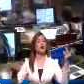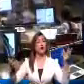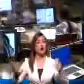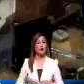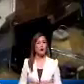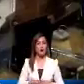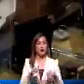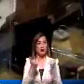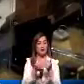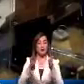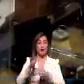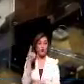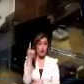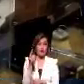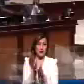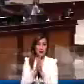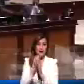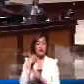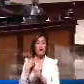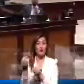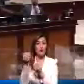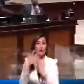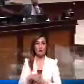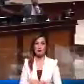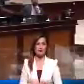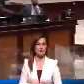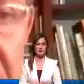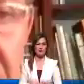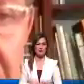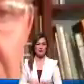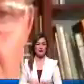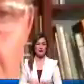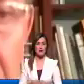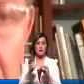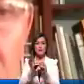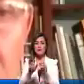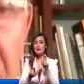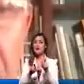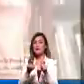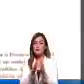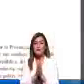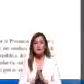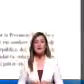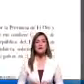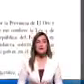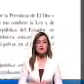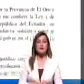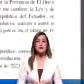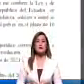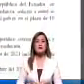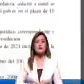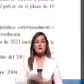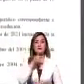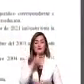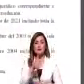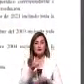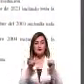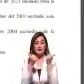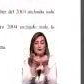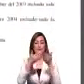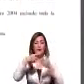el asambleísta Quispe no es el único que ha pedido información sobre cómo Madera llegó a ocupar el cargo. La misma interrogante la tienen los